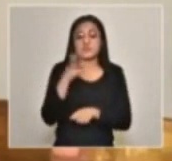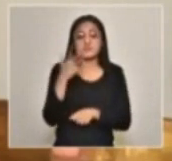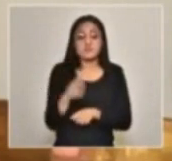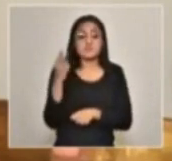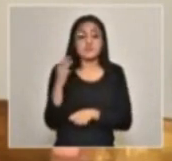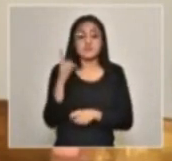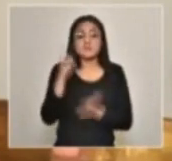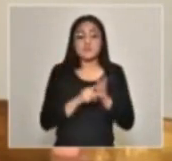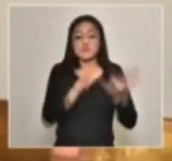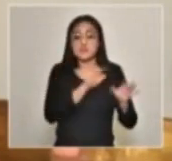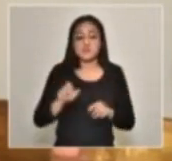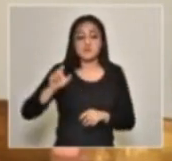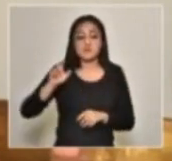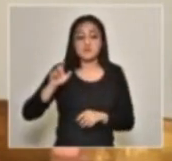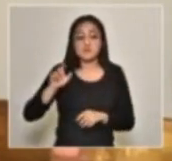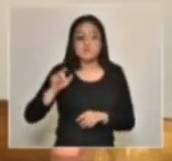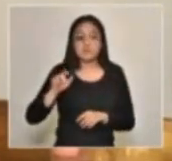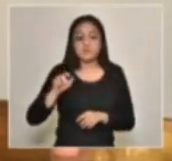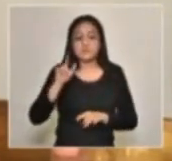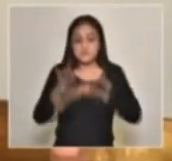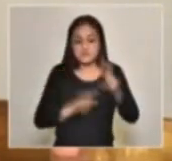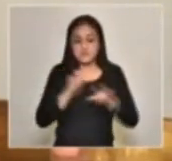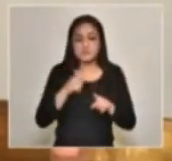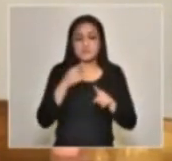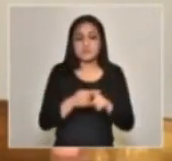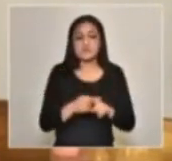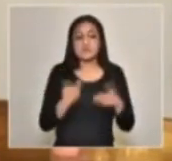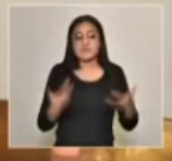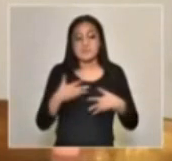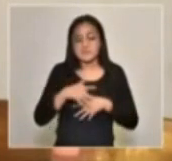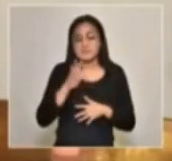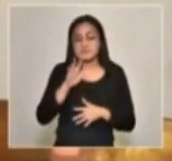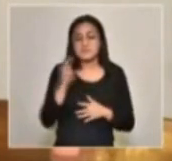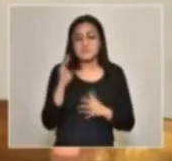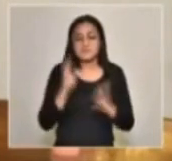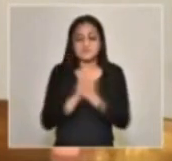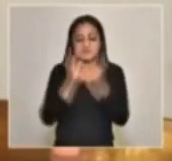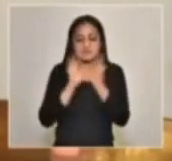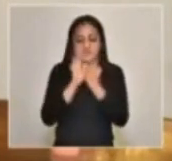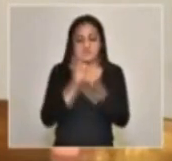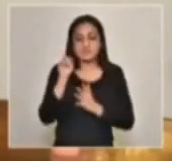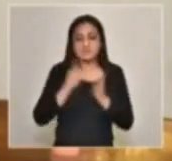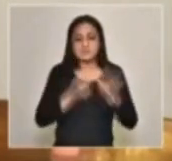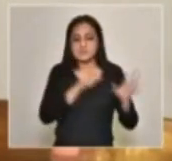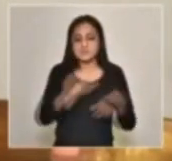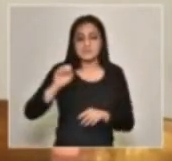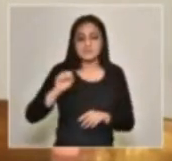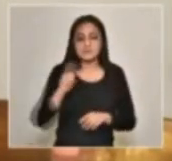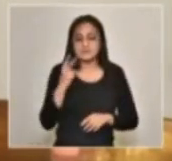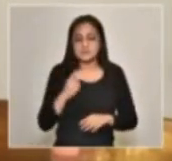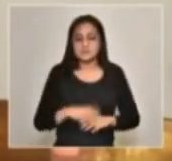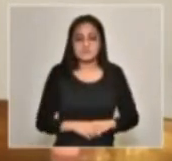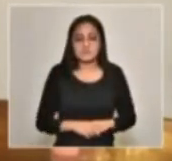mayo con el desfile pues las fechas que inciden en ambos eventos ante esto comentó que la feria de puebla se planificaría para que